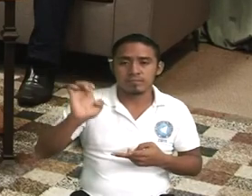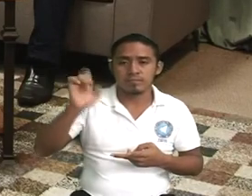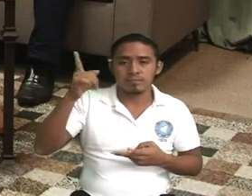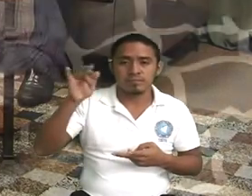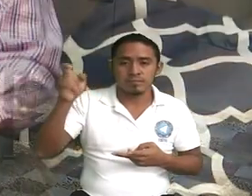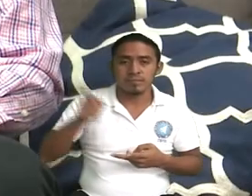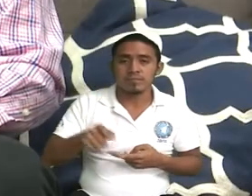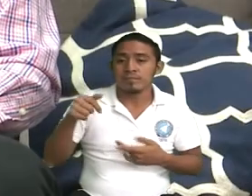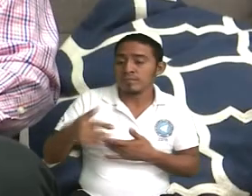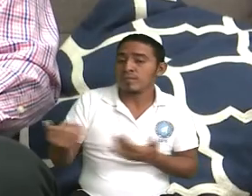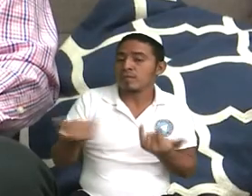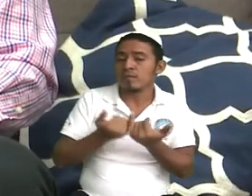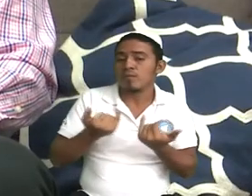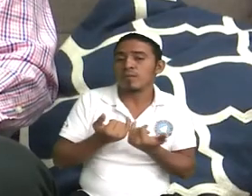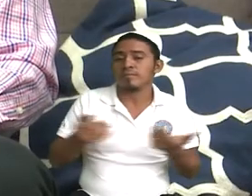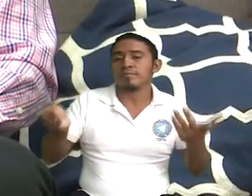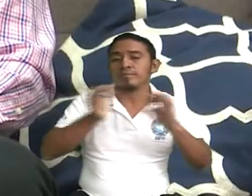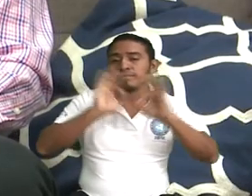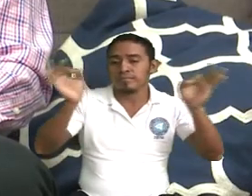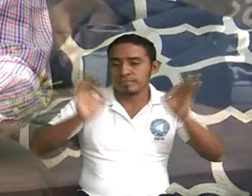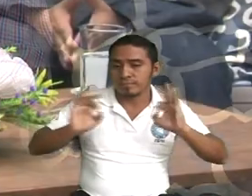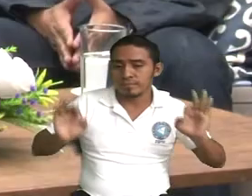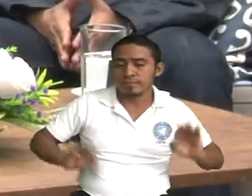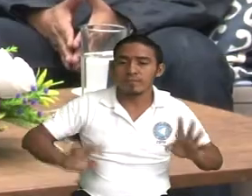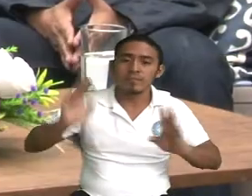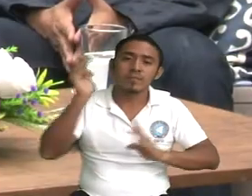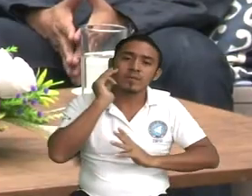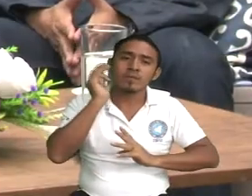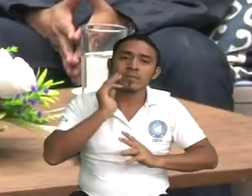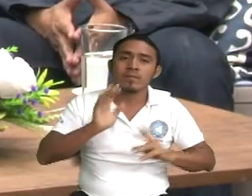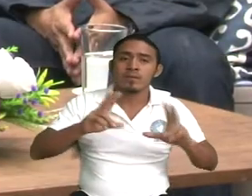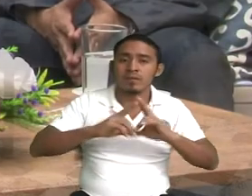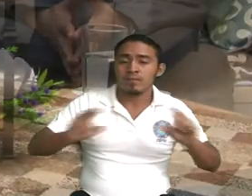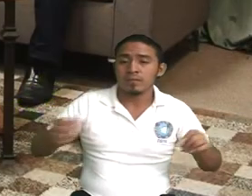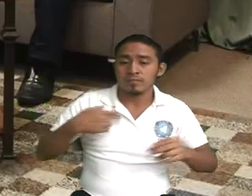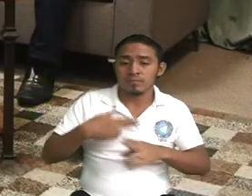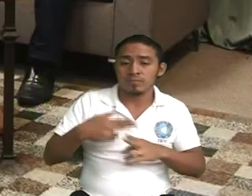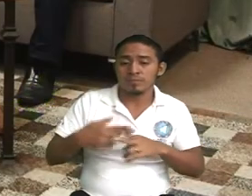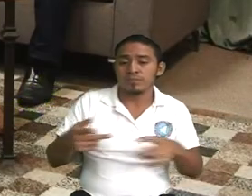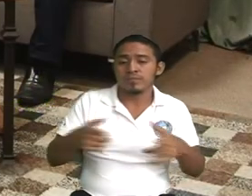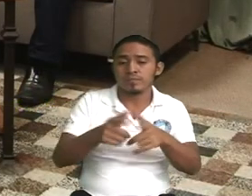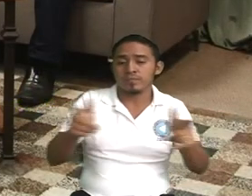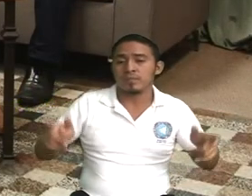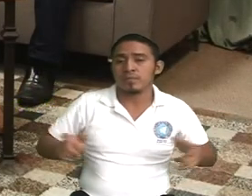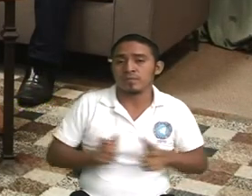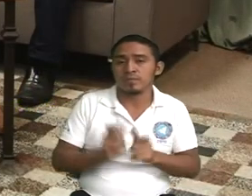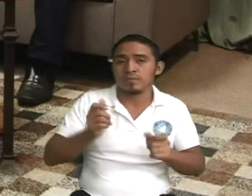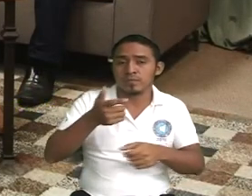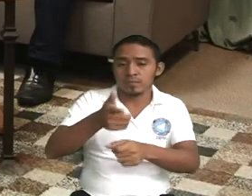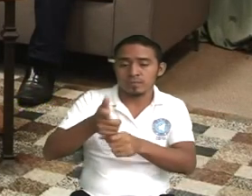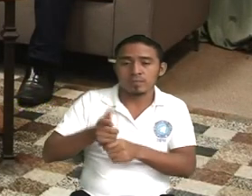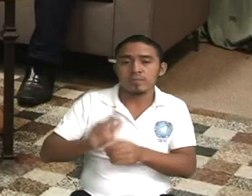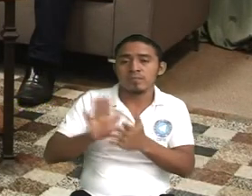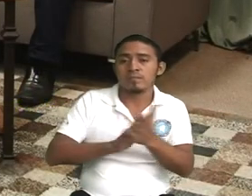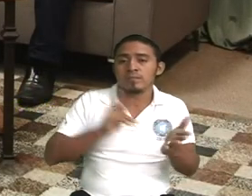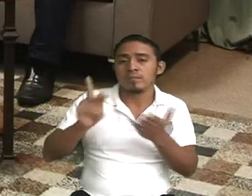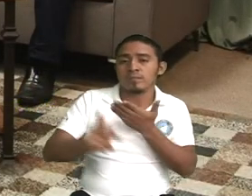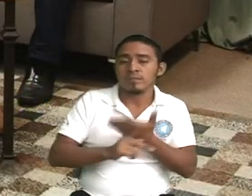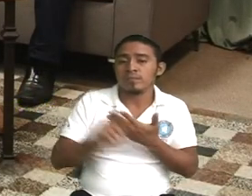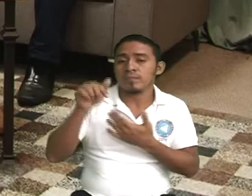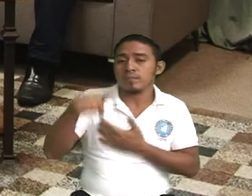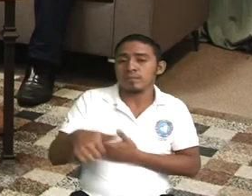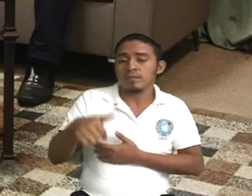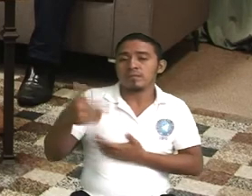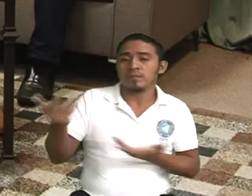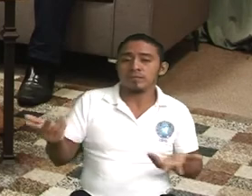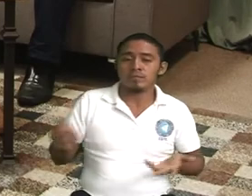también extendemos las felicitaciones a las madres nicaragüenses. A nombre de todo el equipo que hace posible la transmisión de su programa desde el Parlamento, le